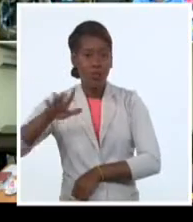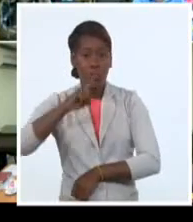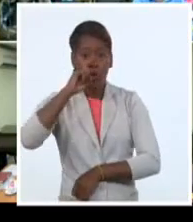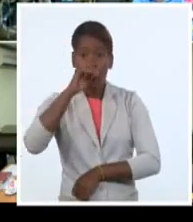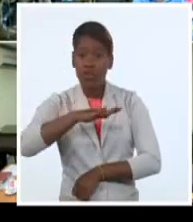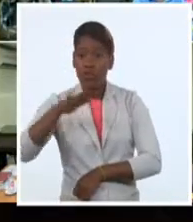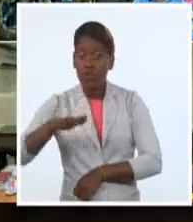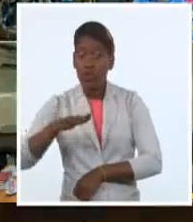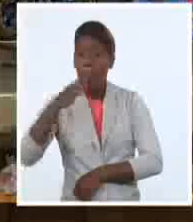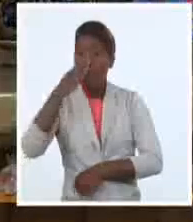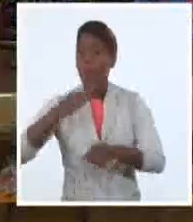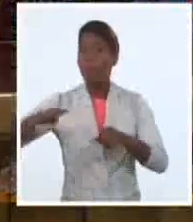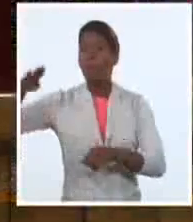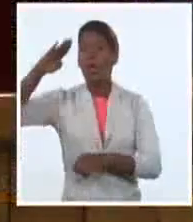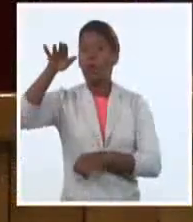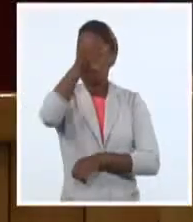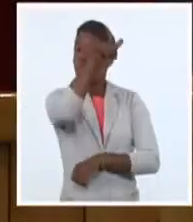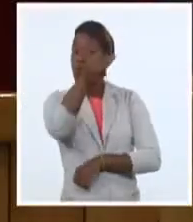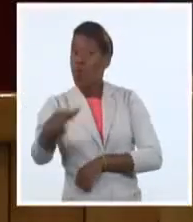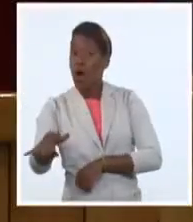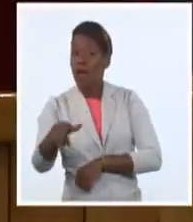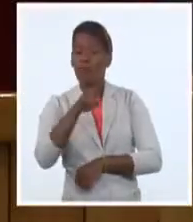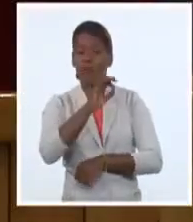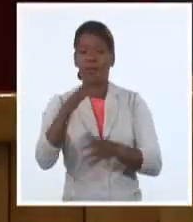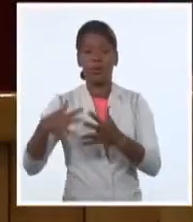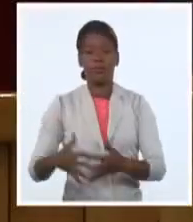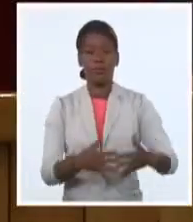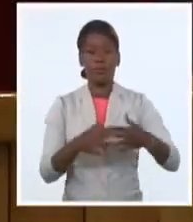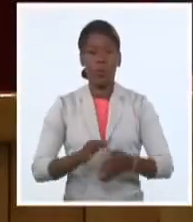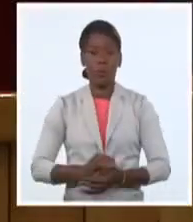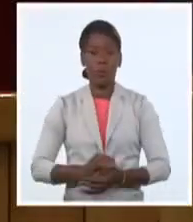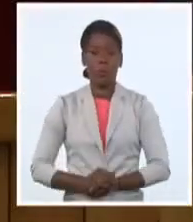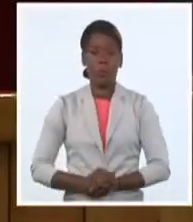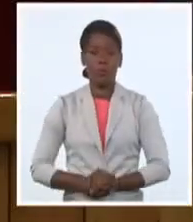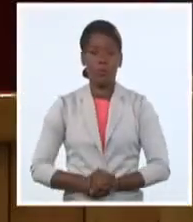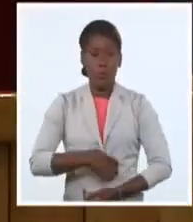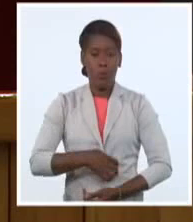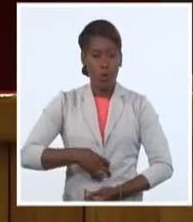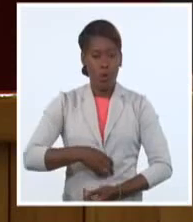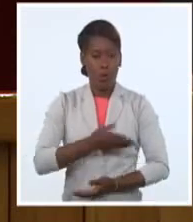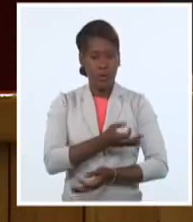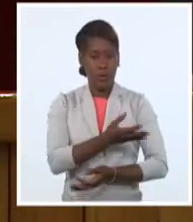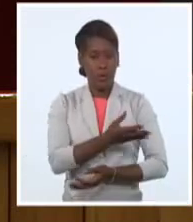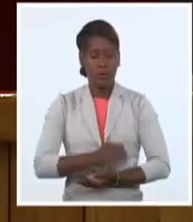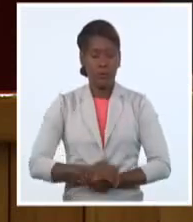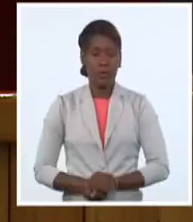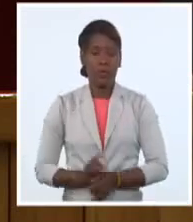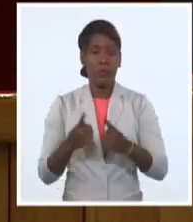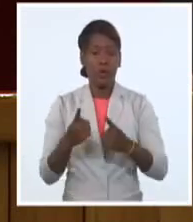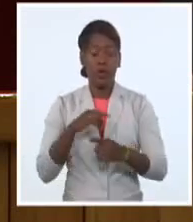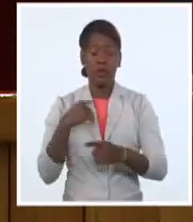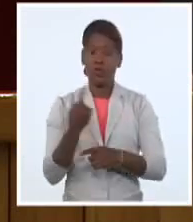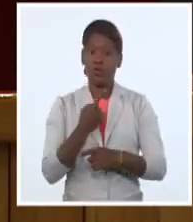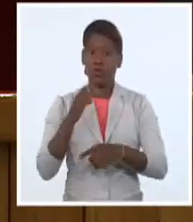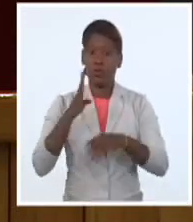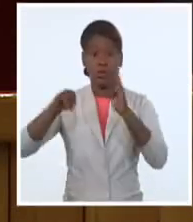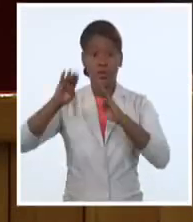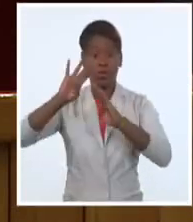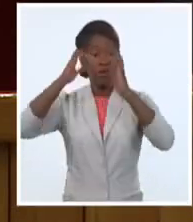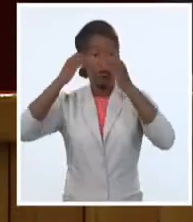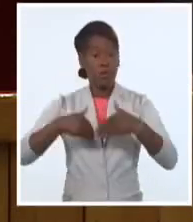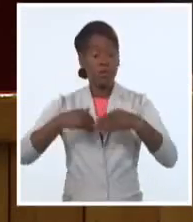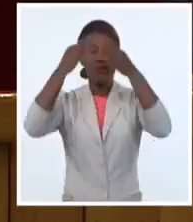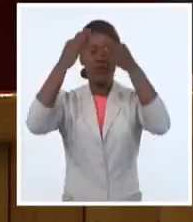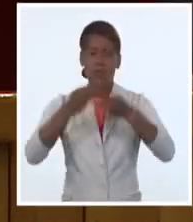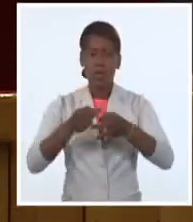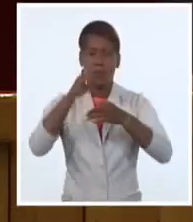y recursos propios. Se explica así el empeño en denigrar nuestro sistema de salud pública y en ocultar este logro extraordinario de